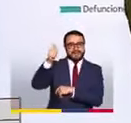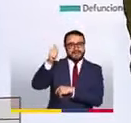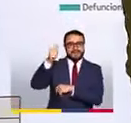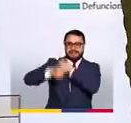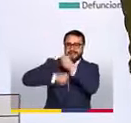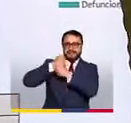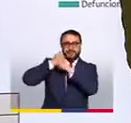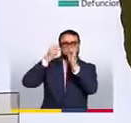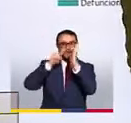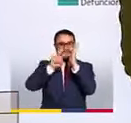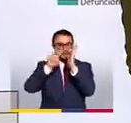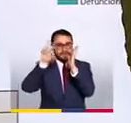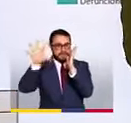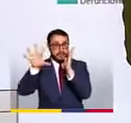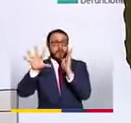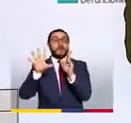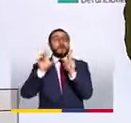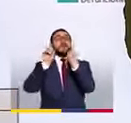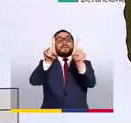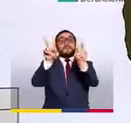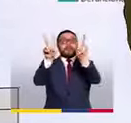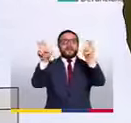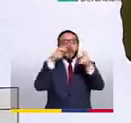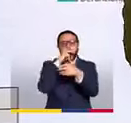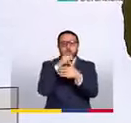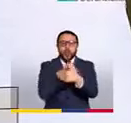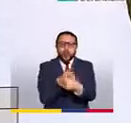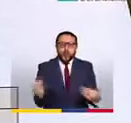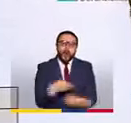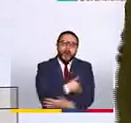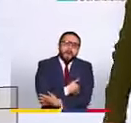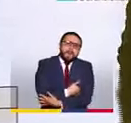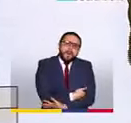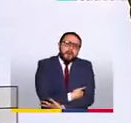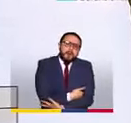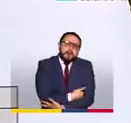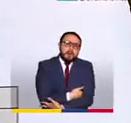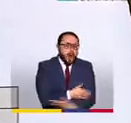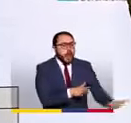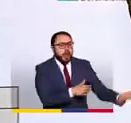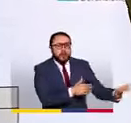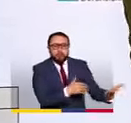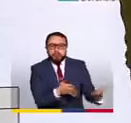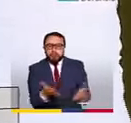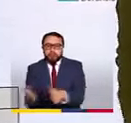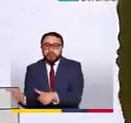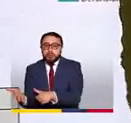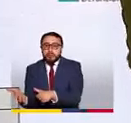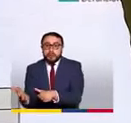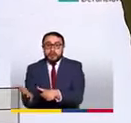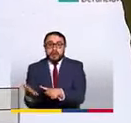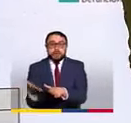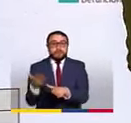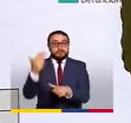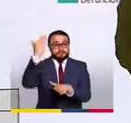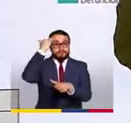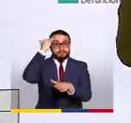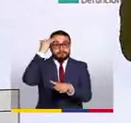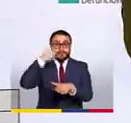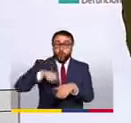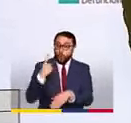2025, en términos de niños bebés muertos. Antes de cumplir un año